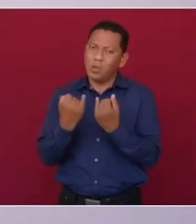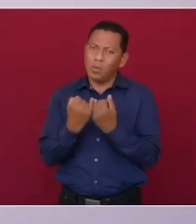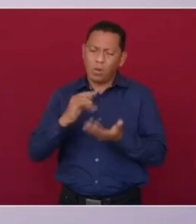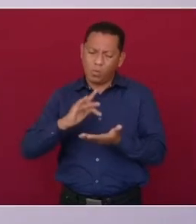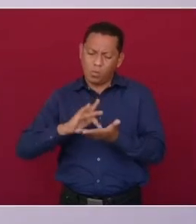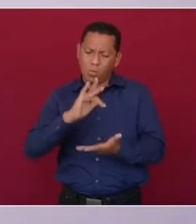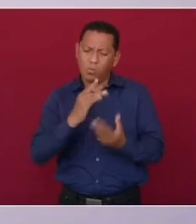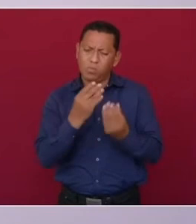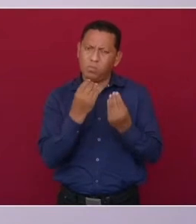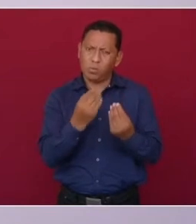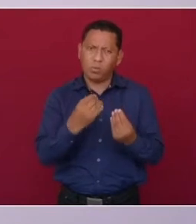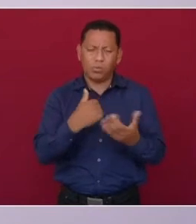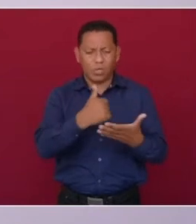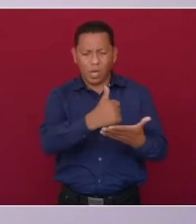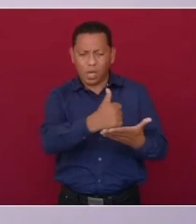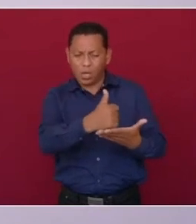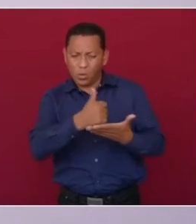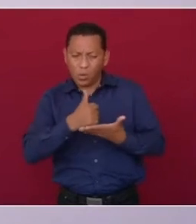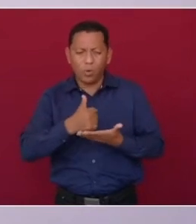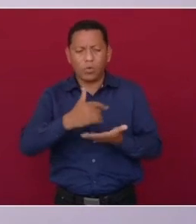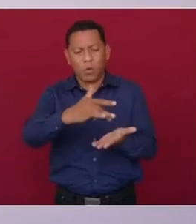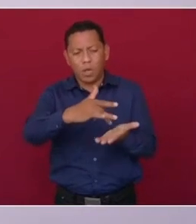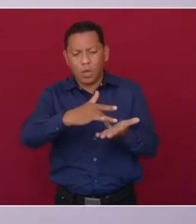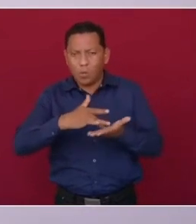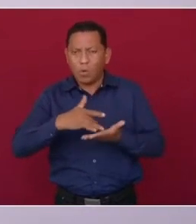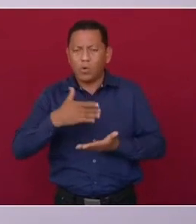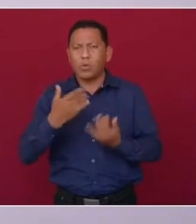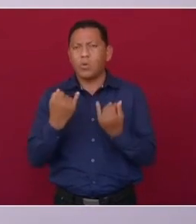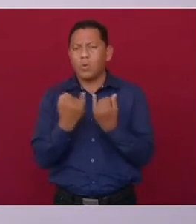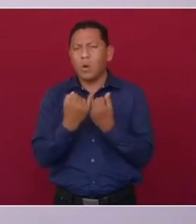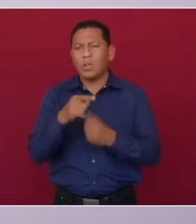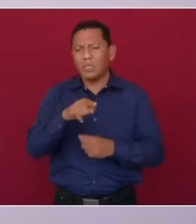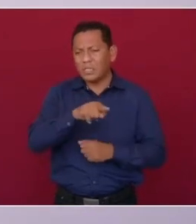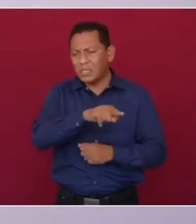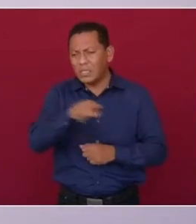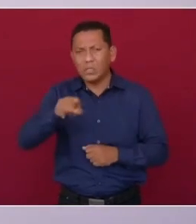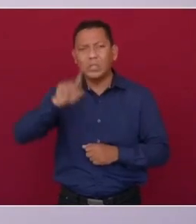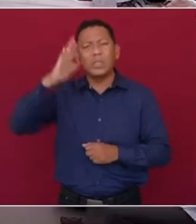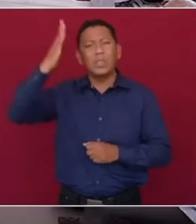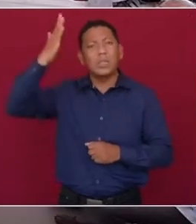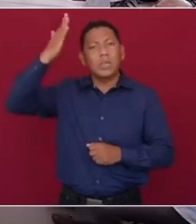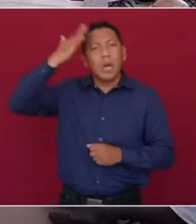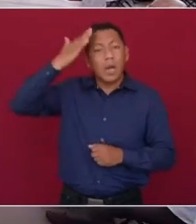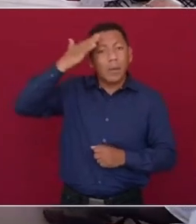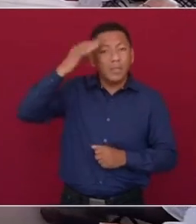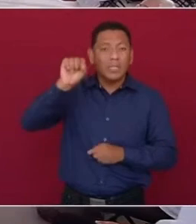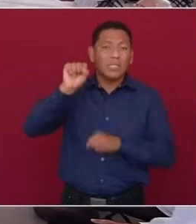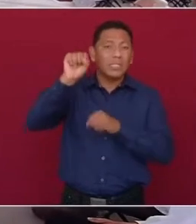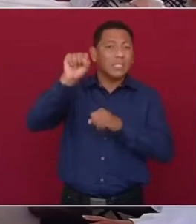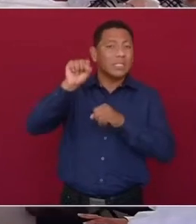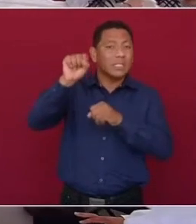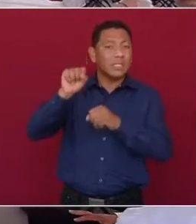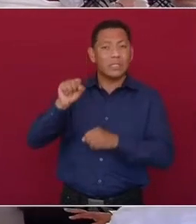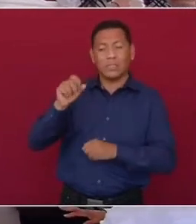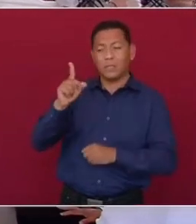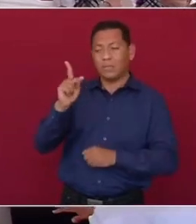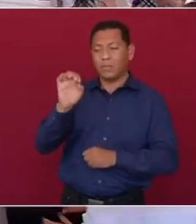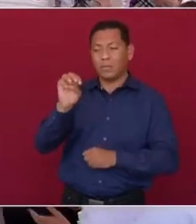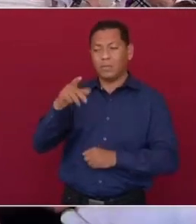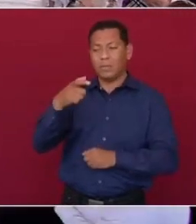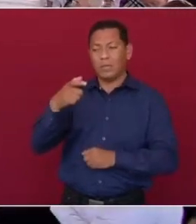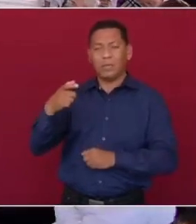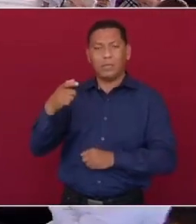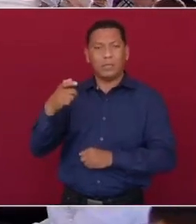la ayuda, la cooperación de los dirigentes sindicales de Pemex y de la Comisión Federal